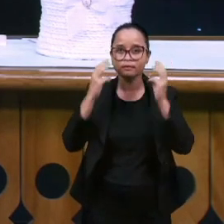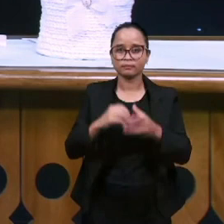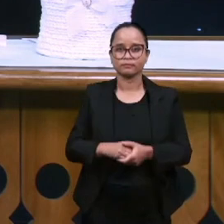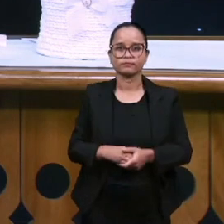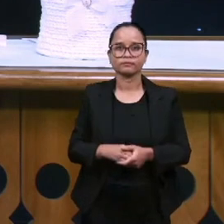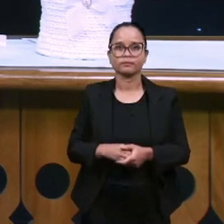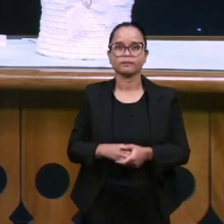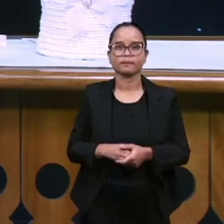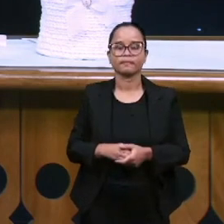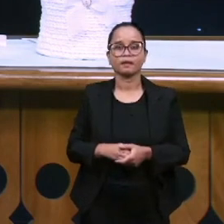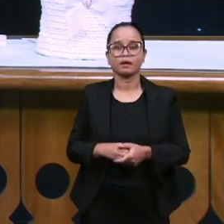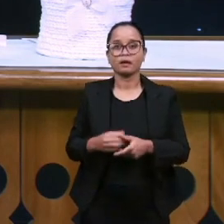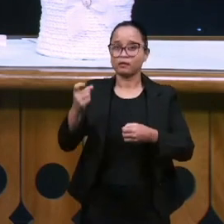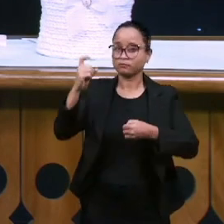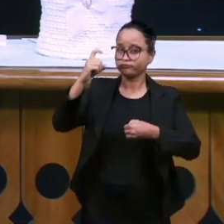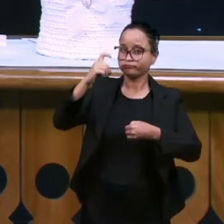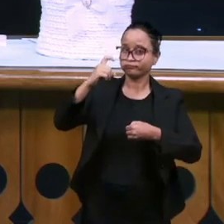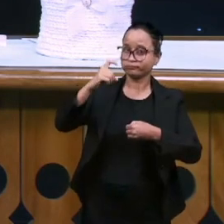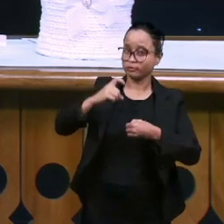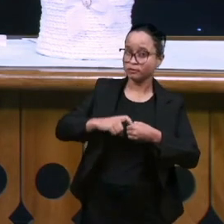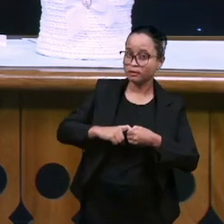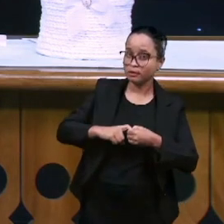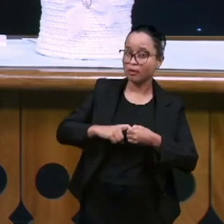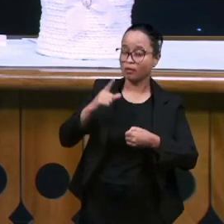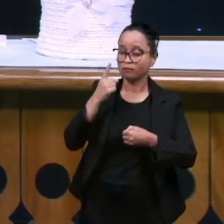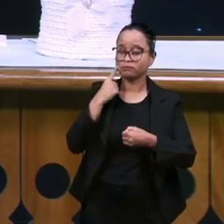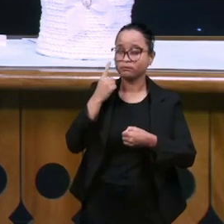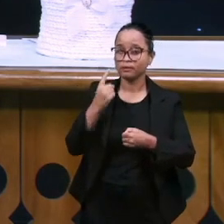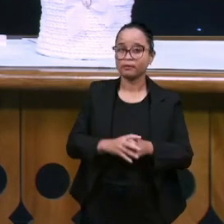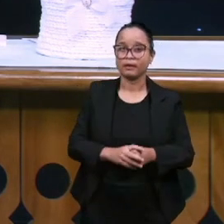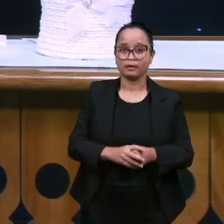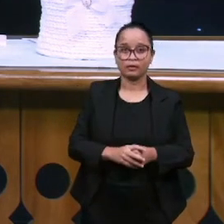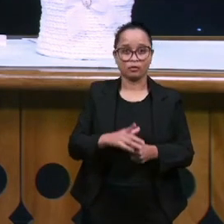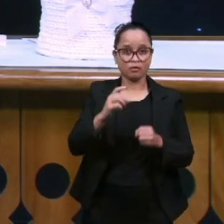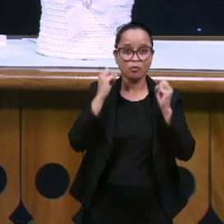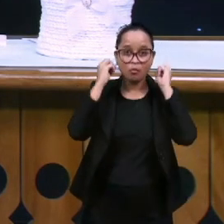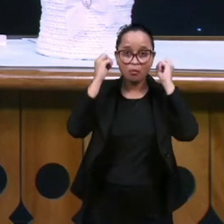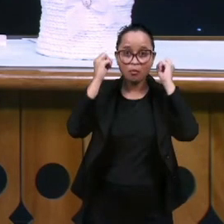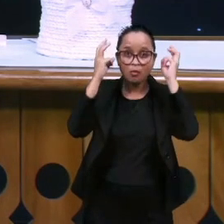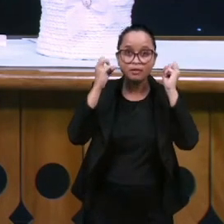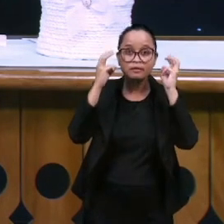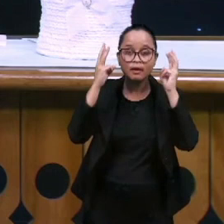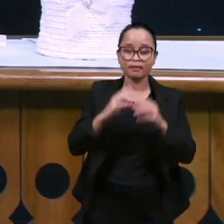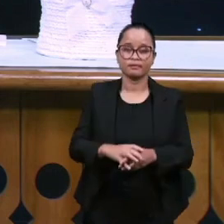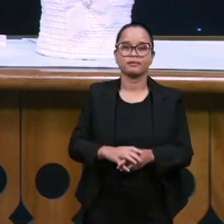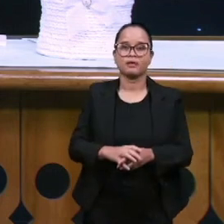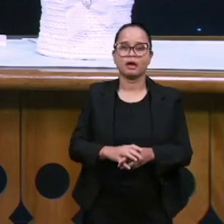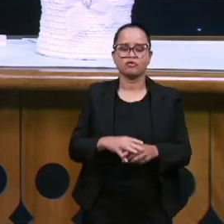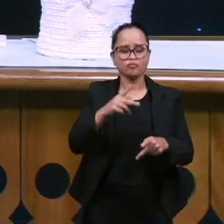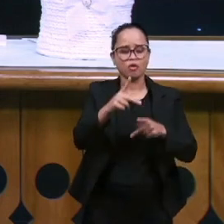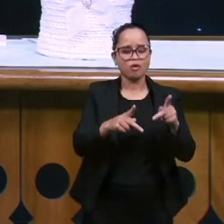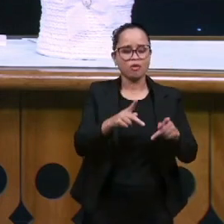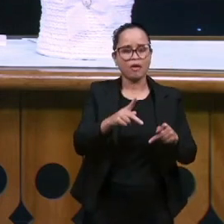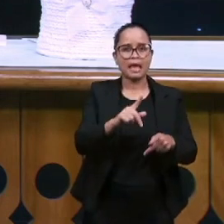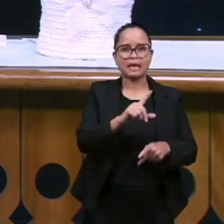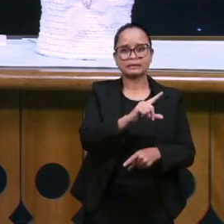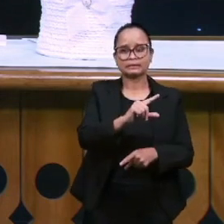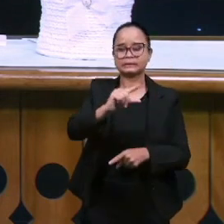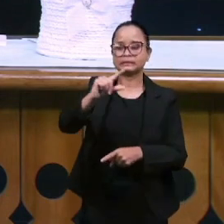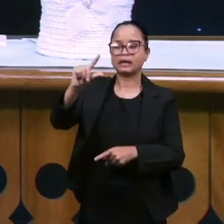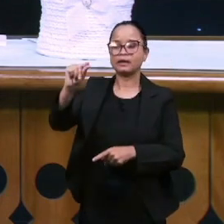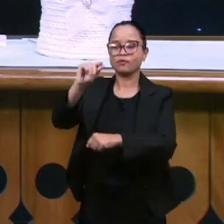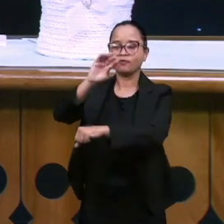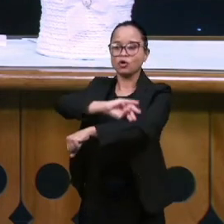volvió. Moisés salió de en medio de ellos, de en medio del pueblo, subió al monte por orientación, el monte